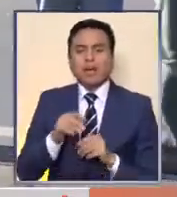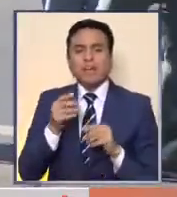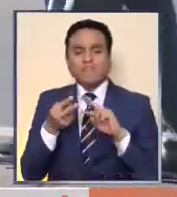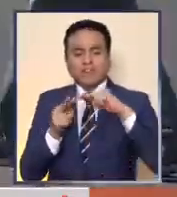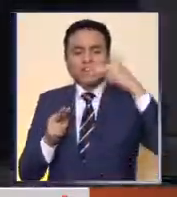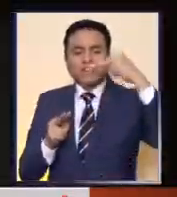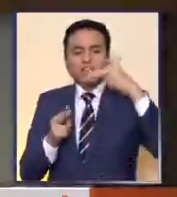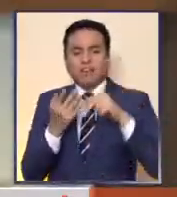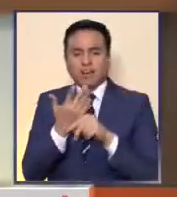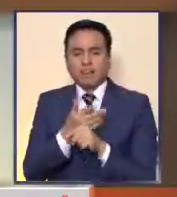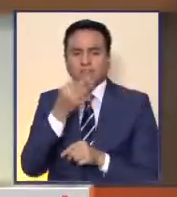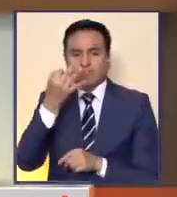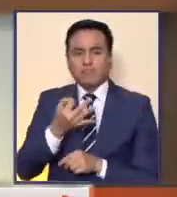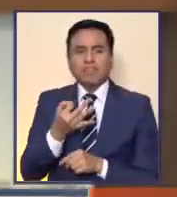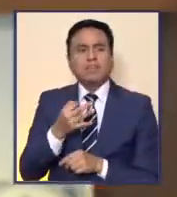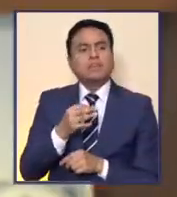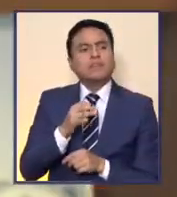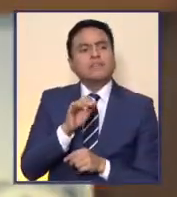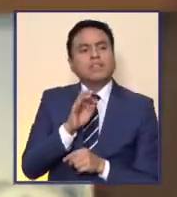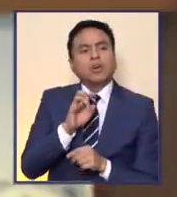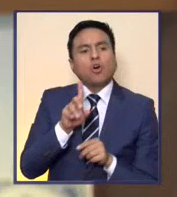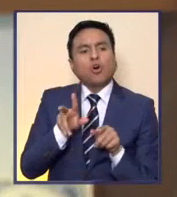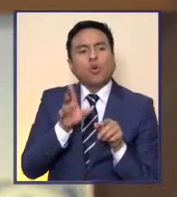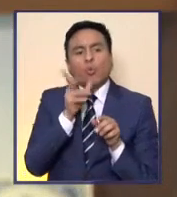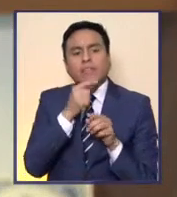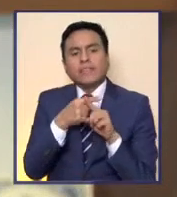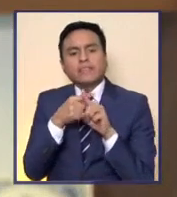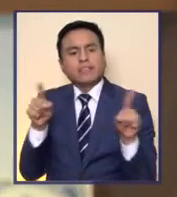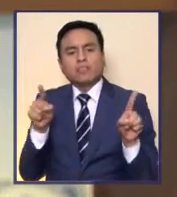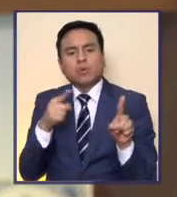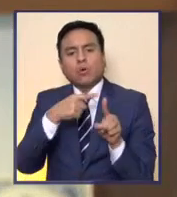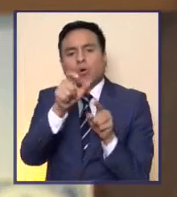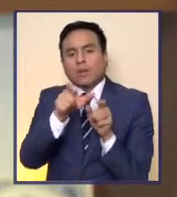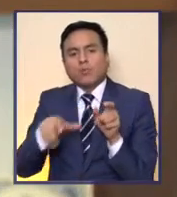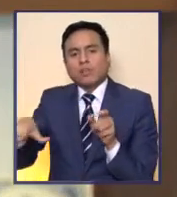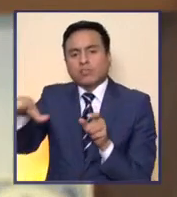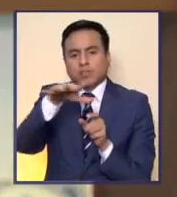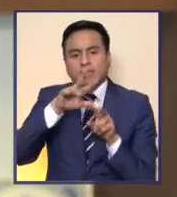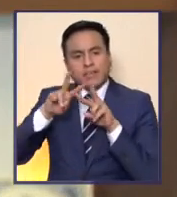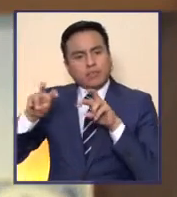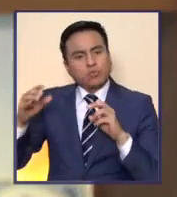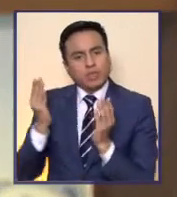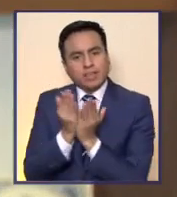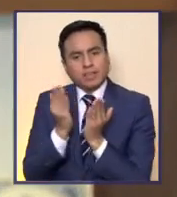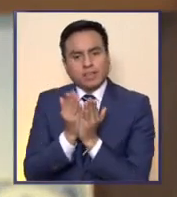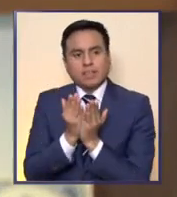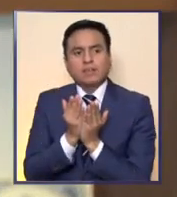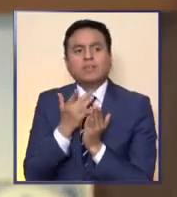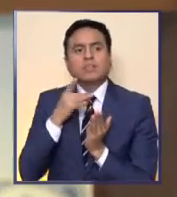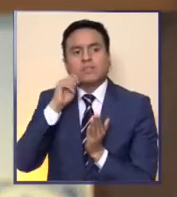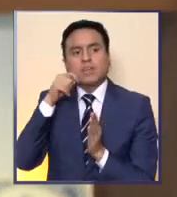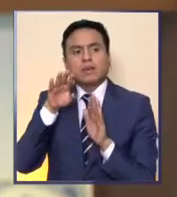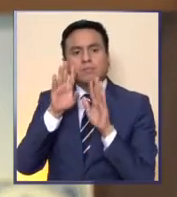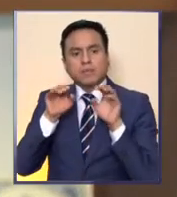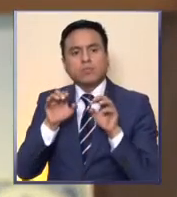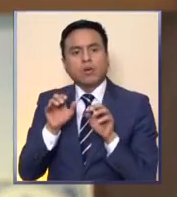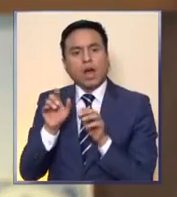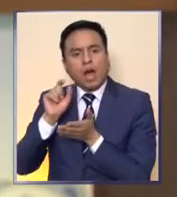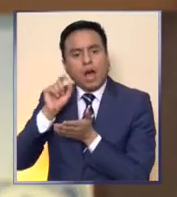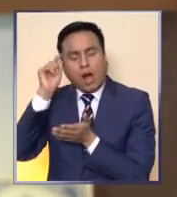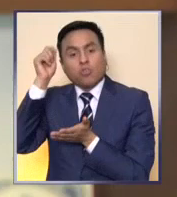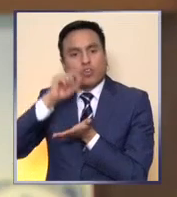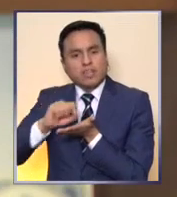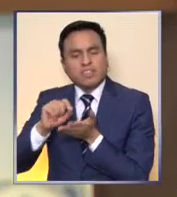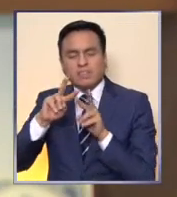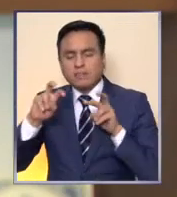genética, que en el caso del FTO no es muy distinta a otras poblaciones en las que ha sido estudiado. Porque en el fondo incluso los mismos autores dicen que en